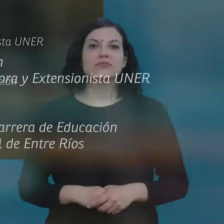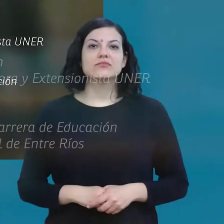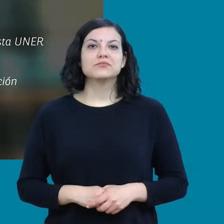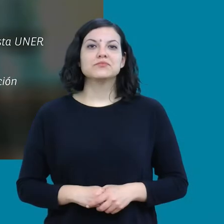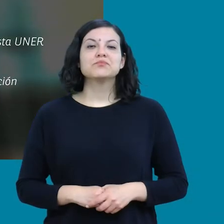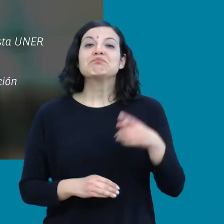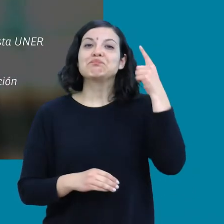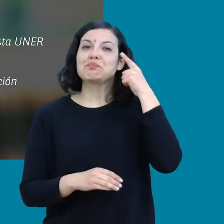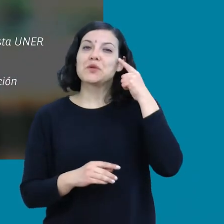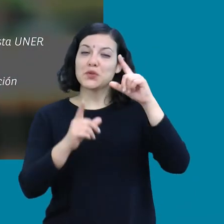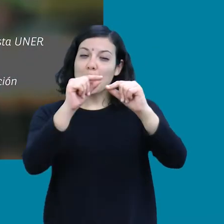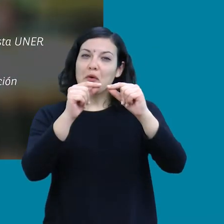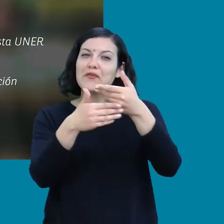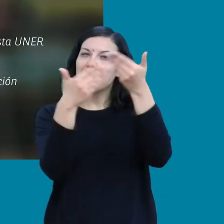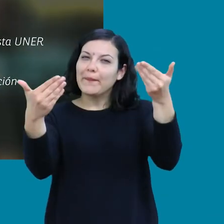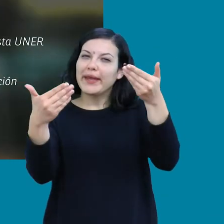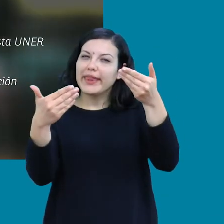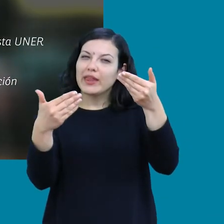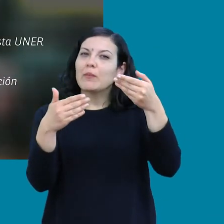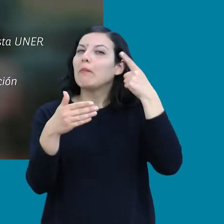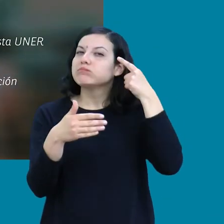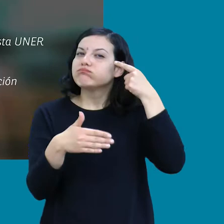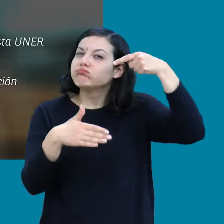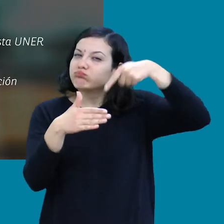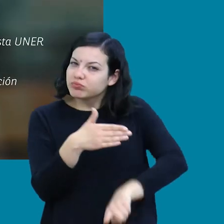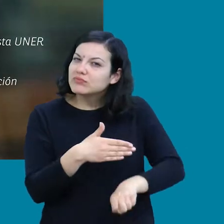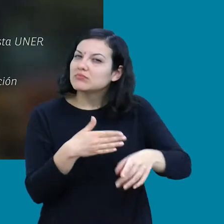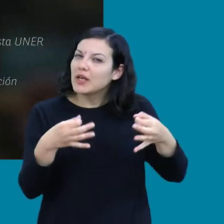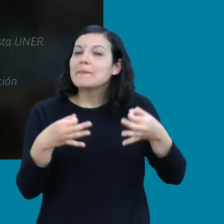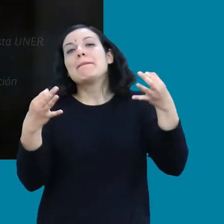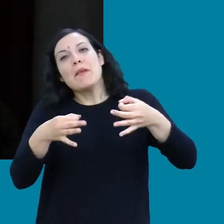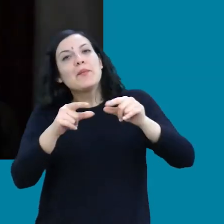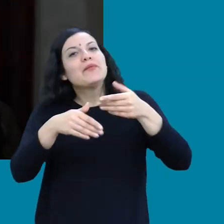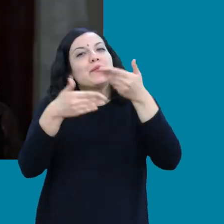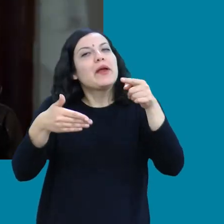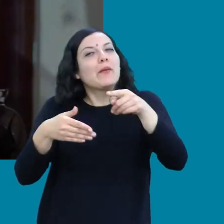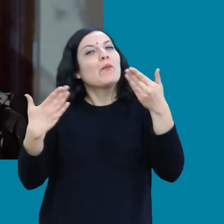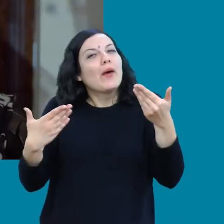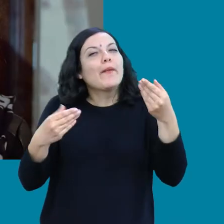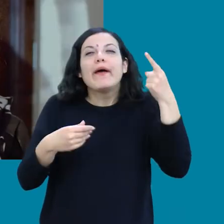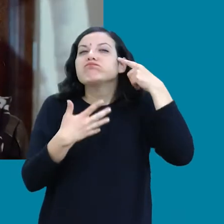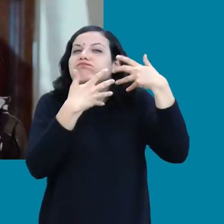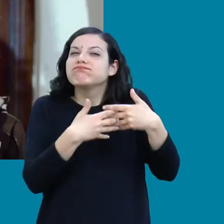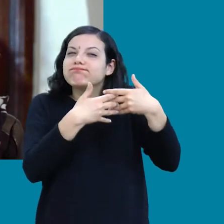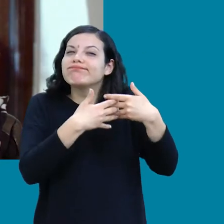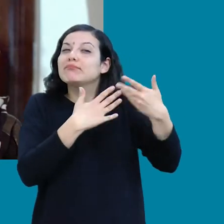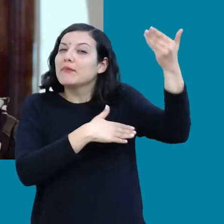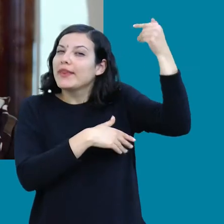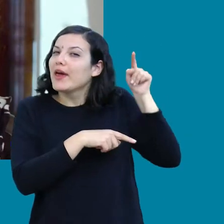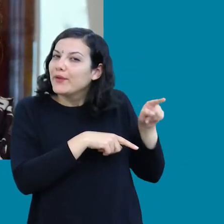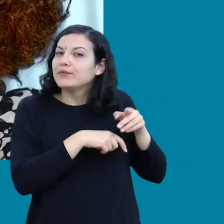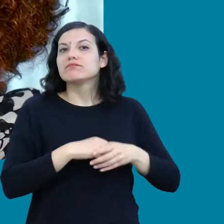parece central ir más allá de la efeméride, ¿no? Está bien, que la efeméride sea ocasión de pensar el